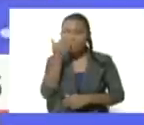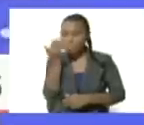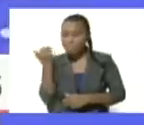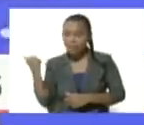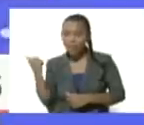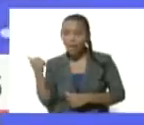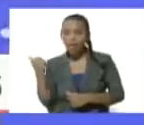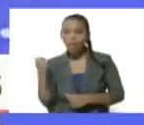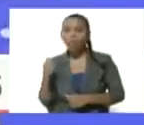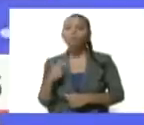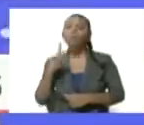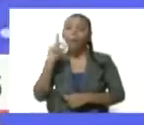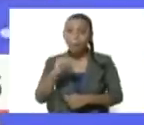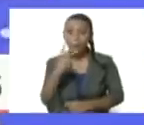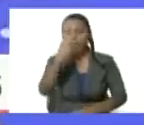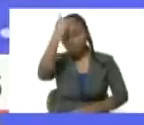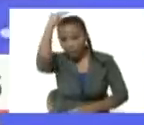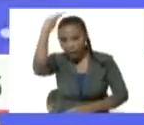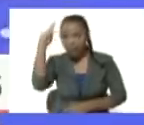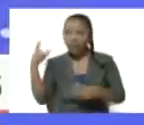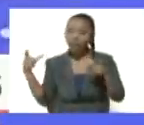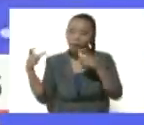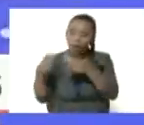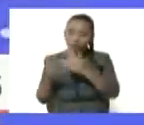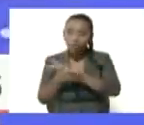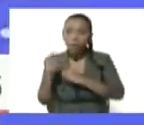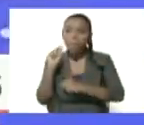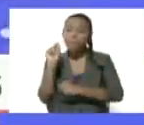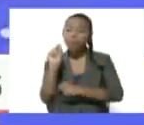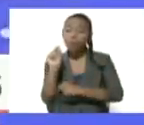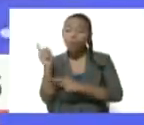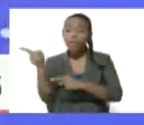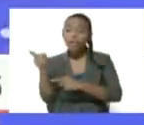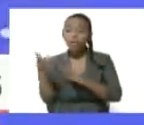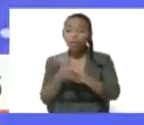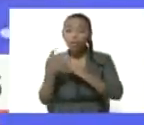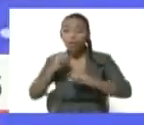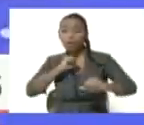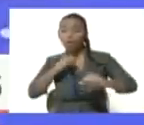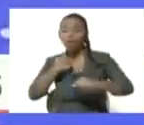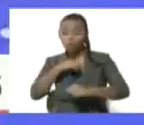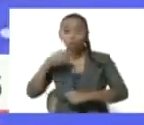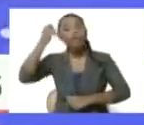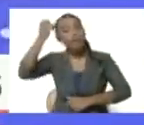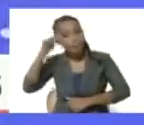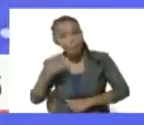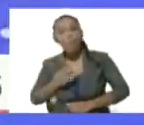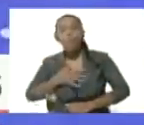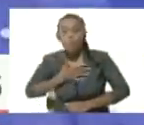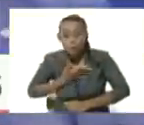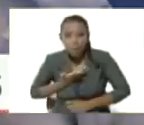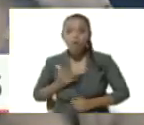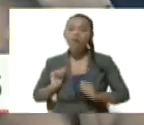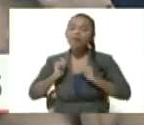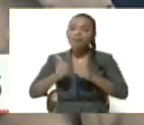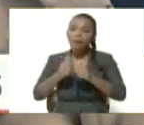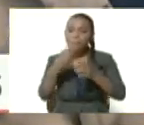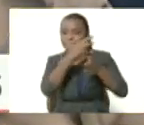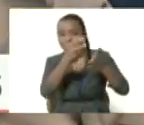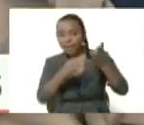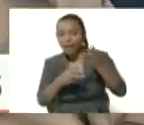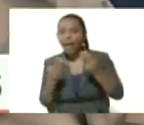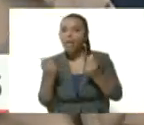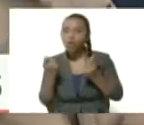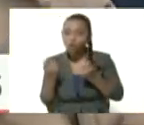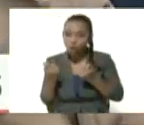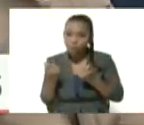también con el compañero Tarek El Aizami, y hay un punto de cuenta de algunas acciones con las que nosotros creemos que podemos iniciar en materia